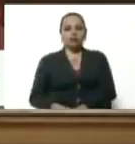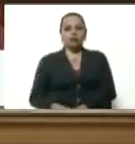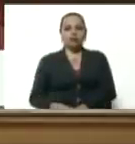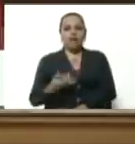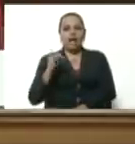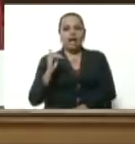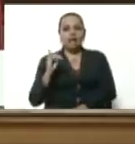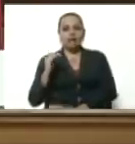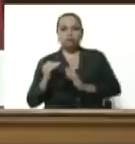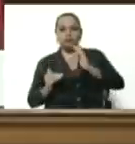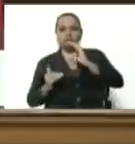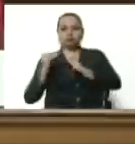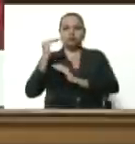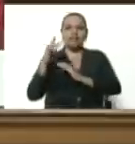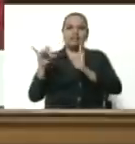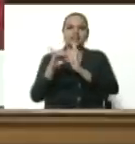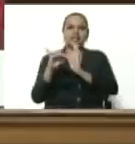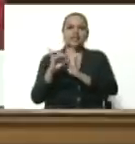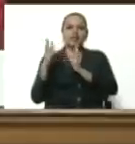top 20.